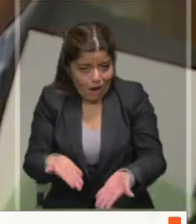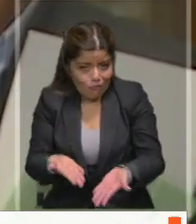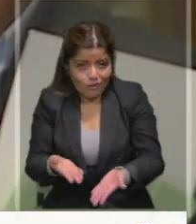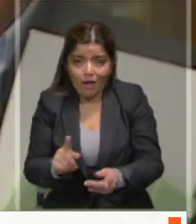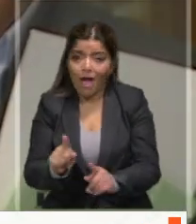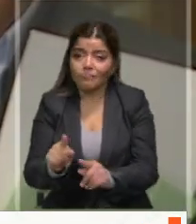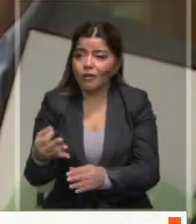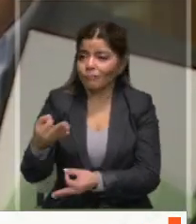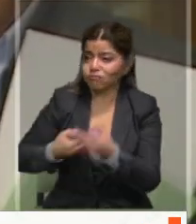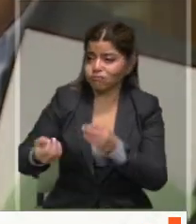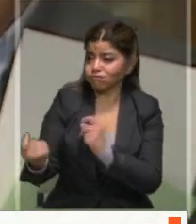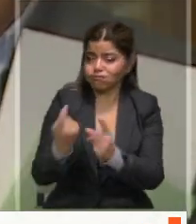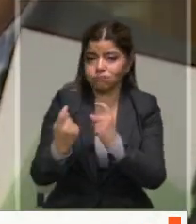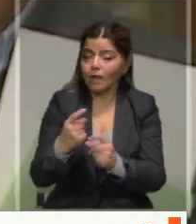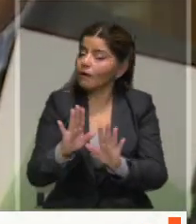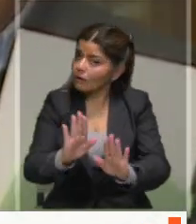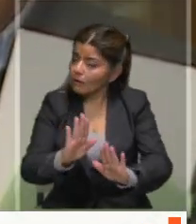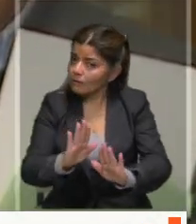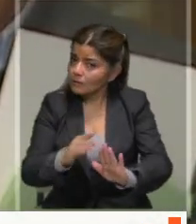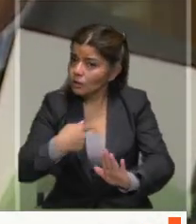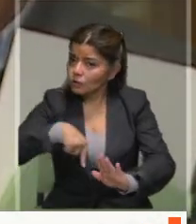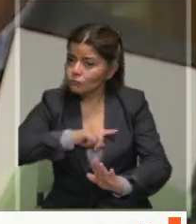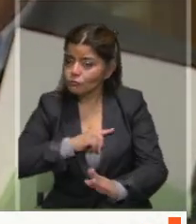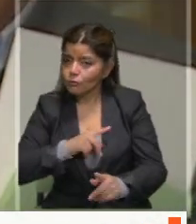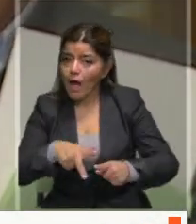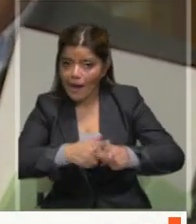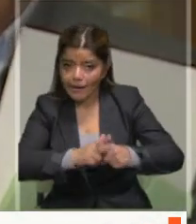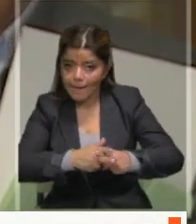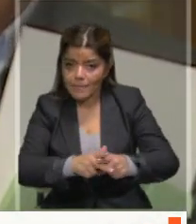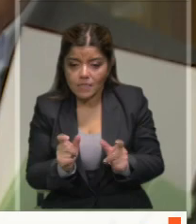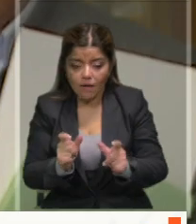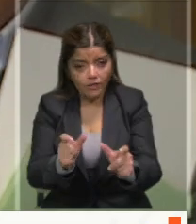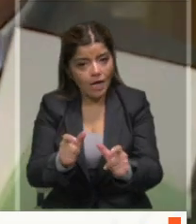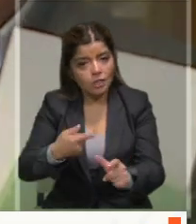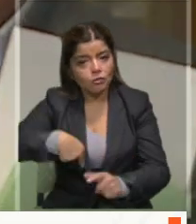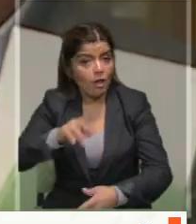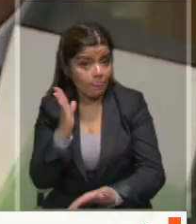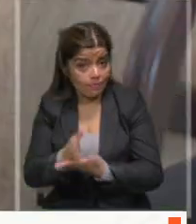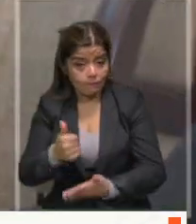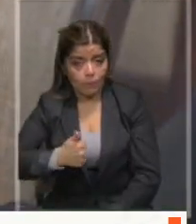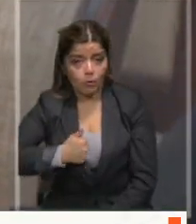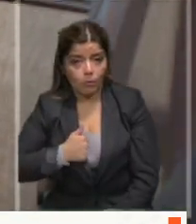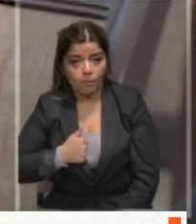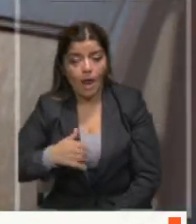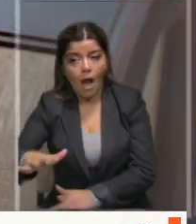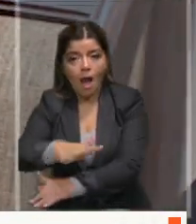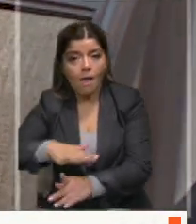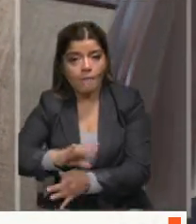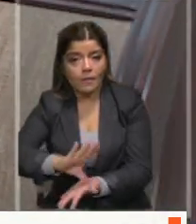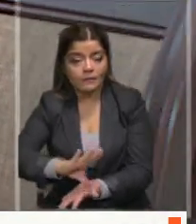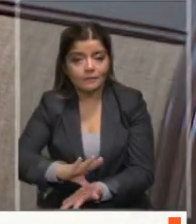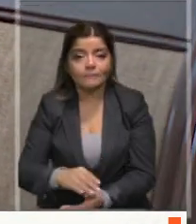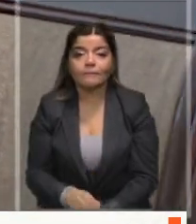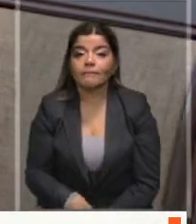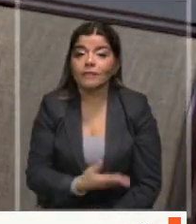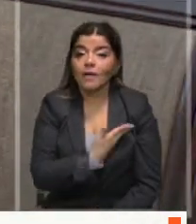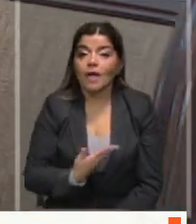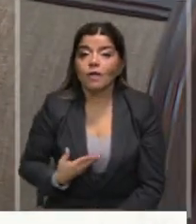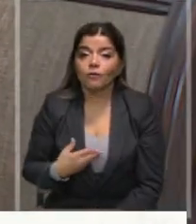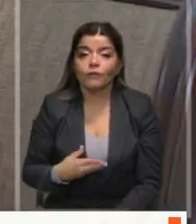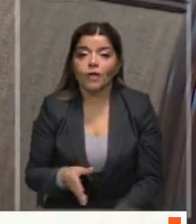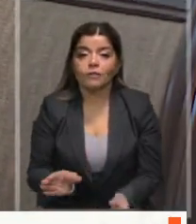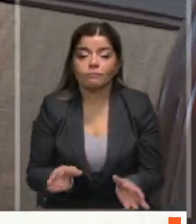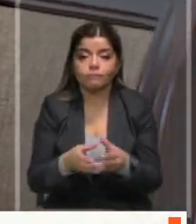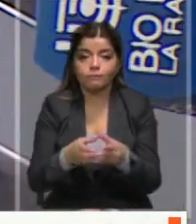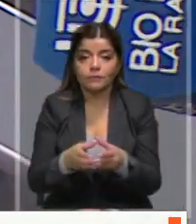es menospreciar herramientas fiscalizadoras que tenemos y también es menospreciar el ambiente que está viendo nuestro país desde el gobierno en bloque cerraron filas